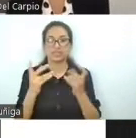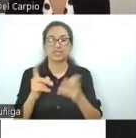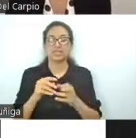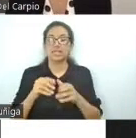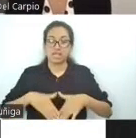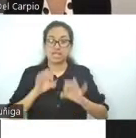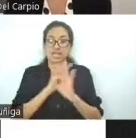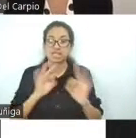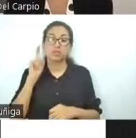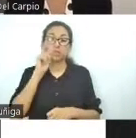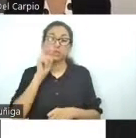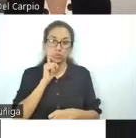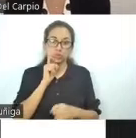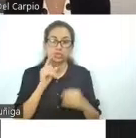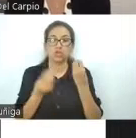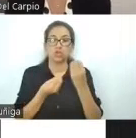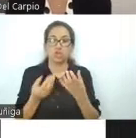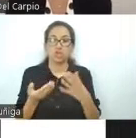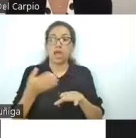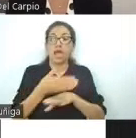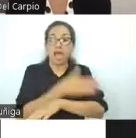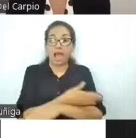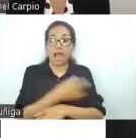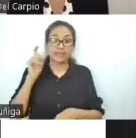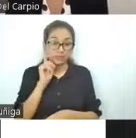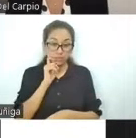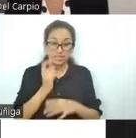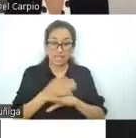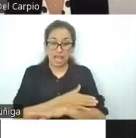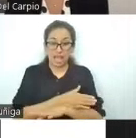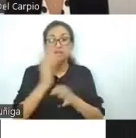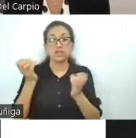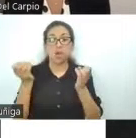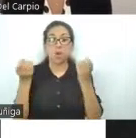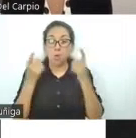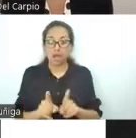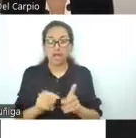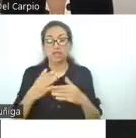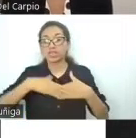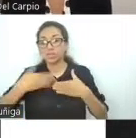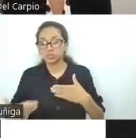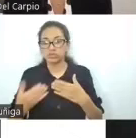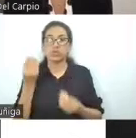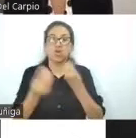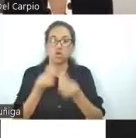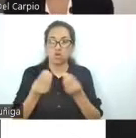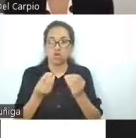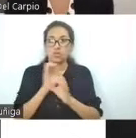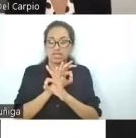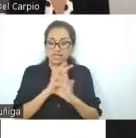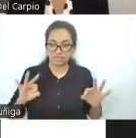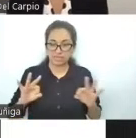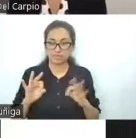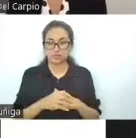decir, los cuidados que debemos tener durante las relaciones sexuales en cuanto a lubricación, higiene